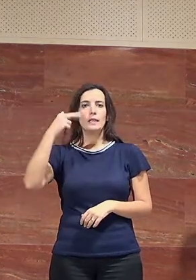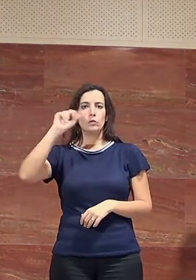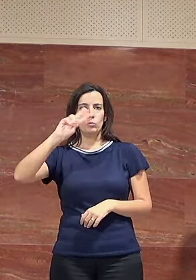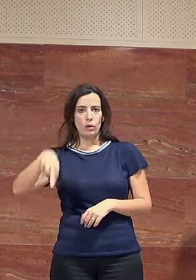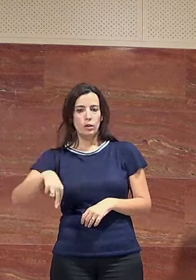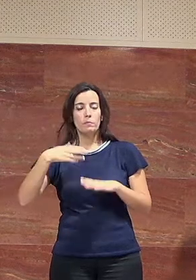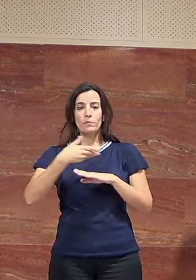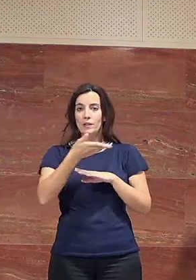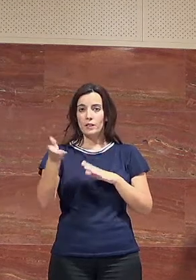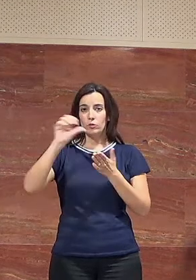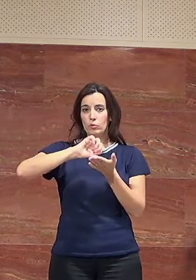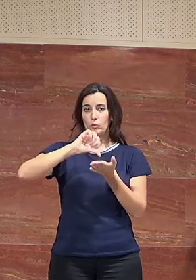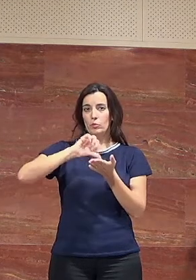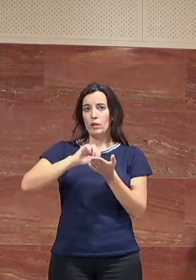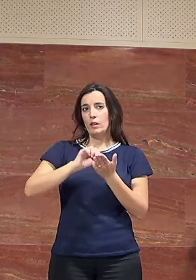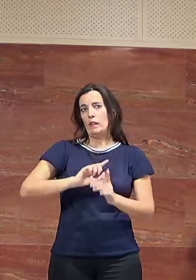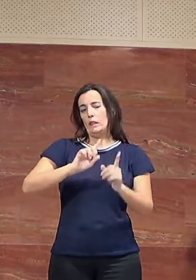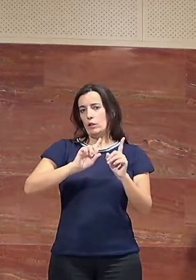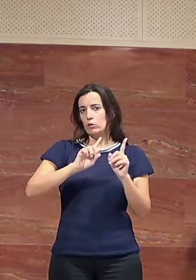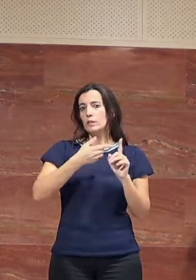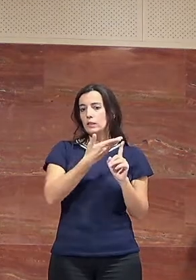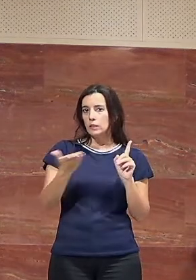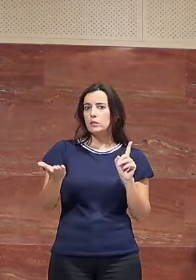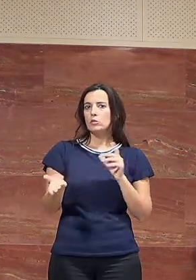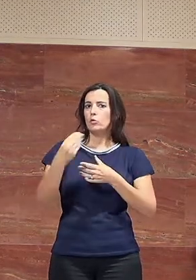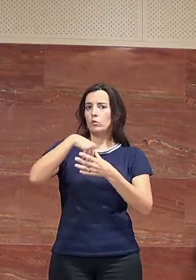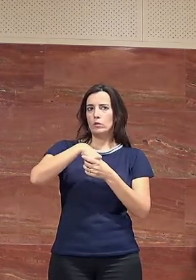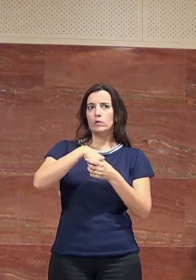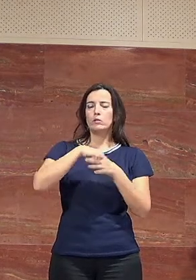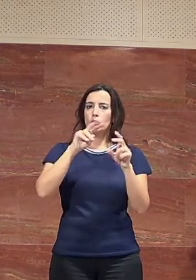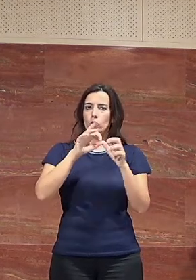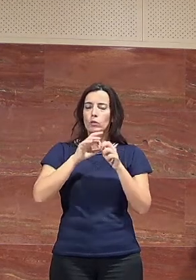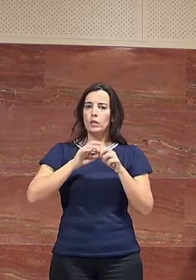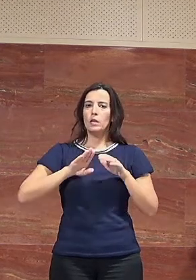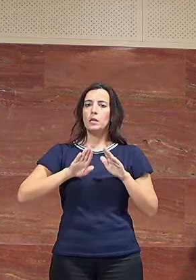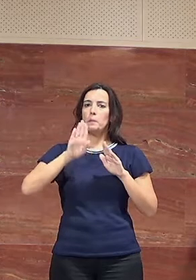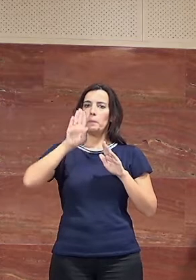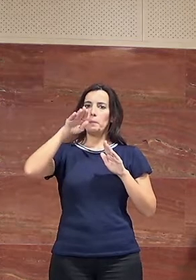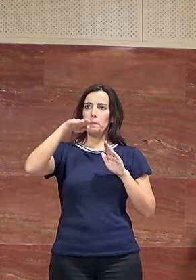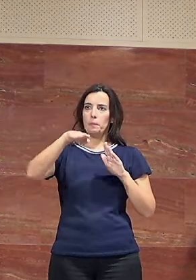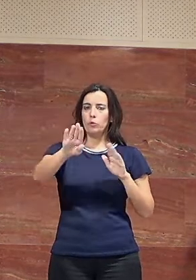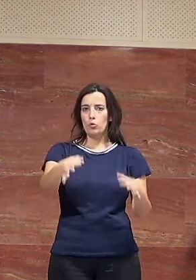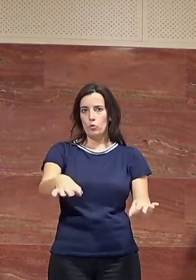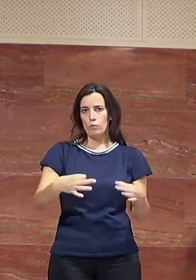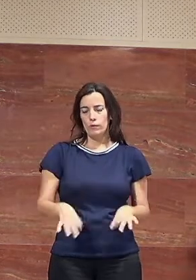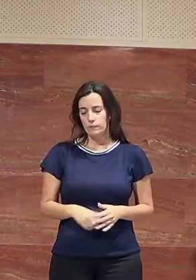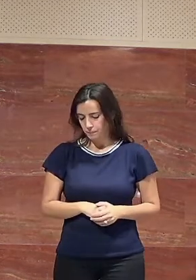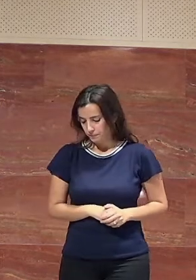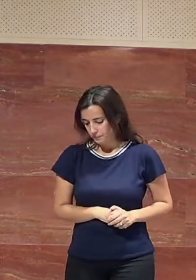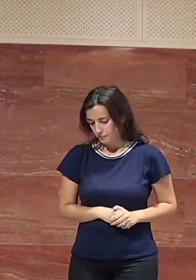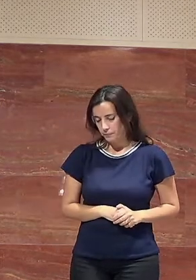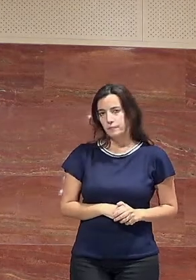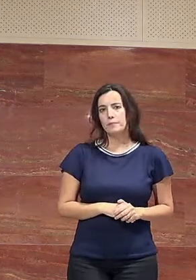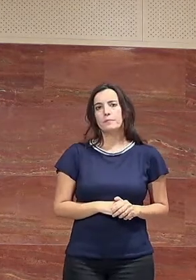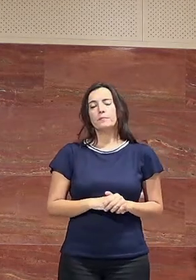ciudad, con algunas salvedades, entraría dentro de los parámetros de pendientes razonables para la movilidad peatonal. Otro de